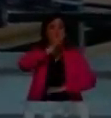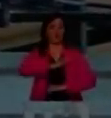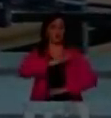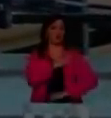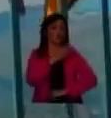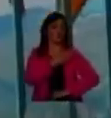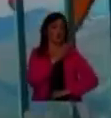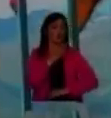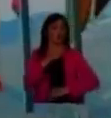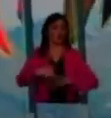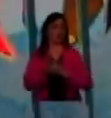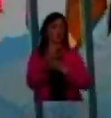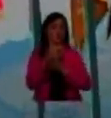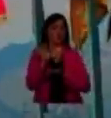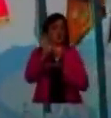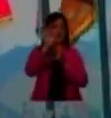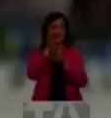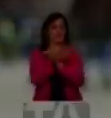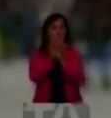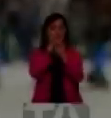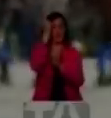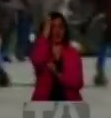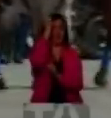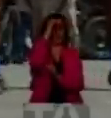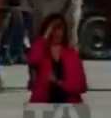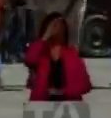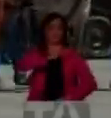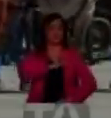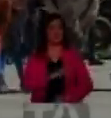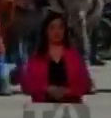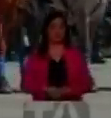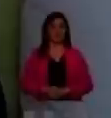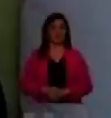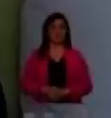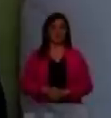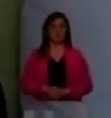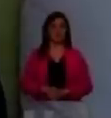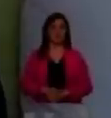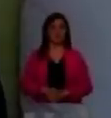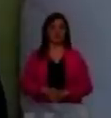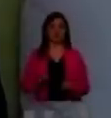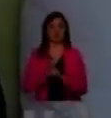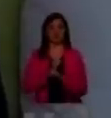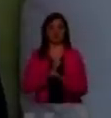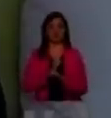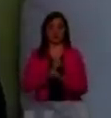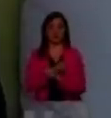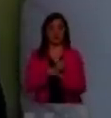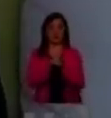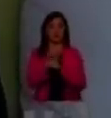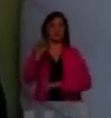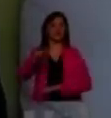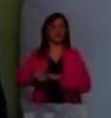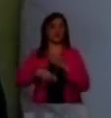representantes desempeñarán un buen papel y que defenderán los derechos de los militares. Mantendrá una posición institucional porque ellos se